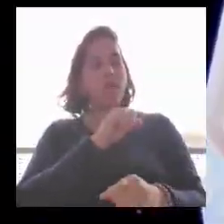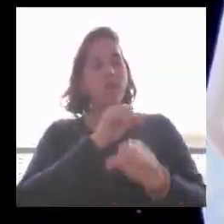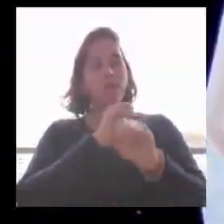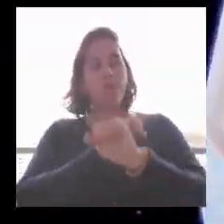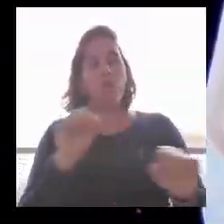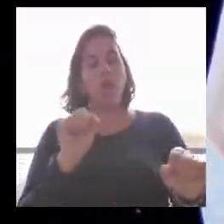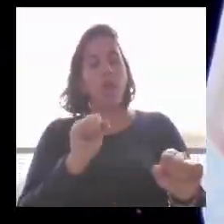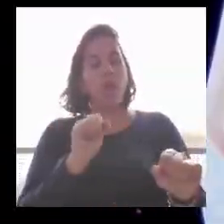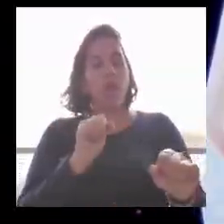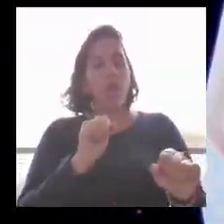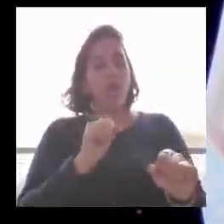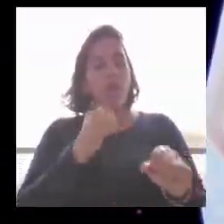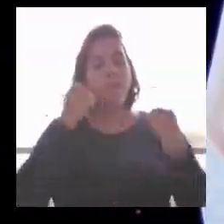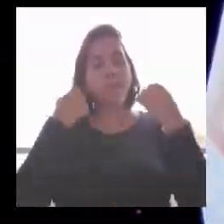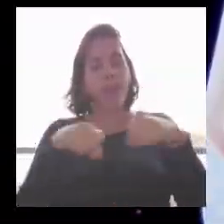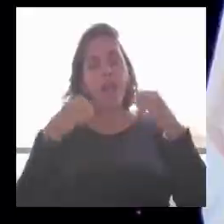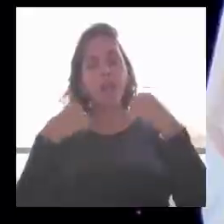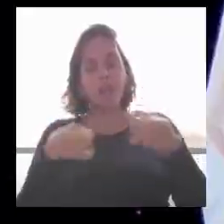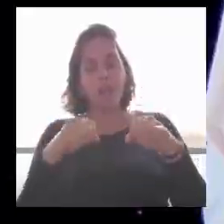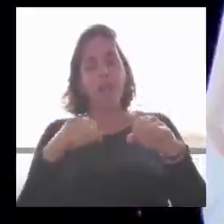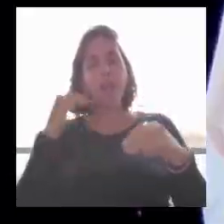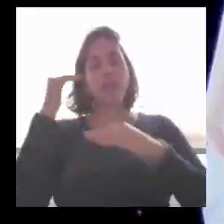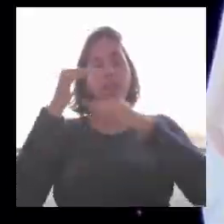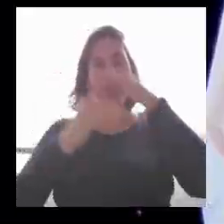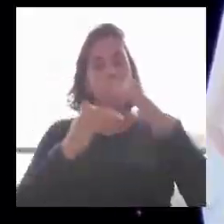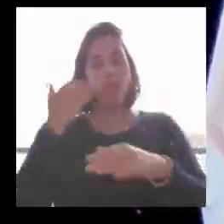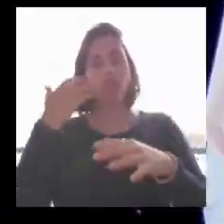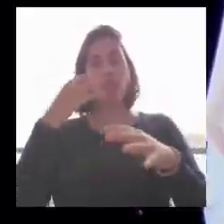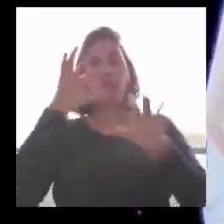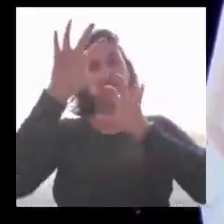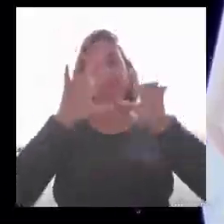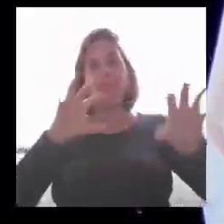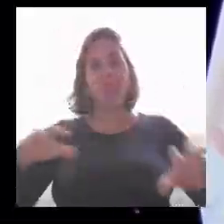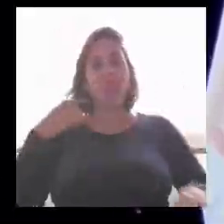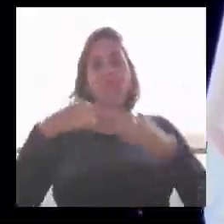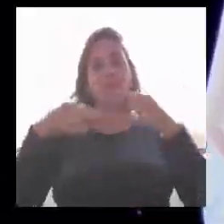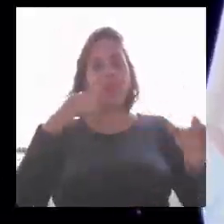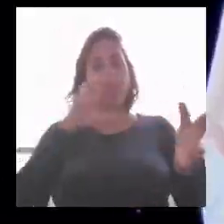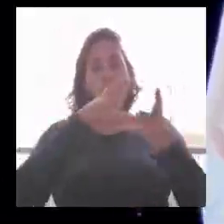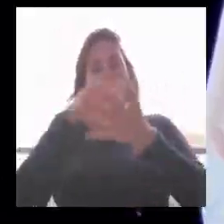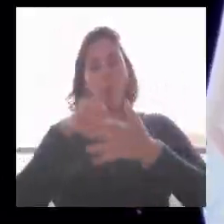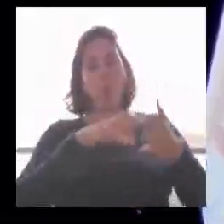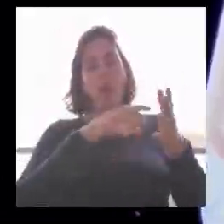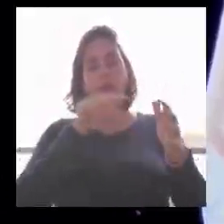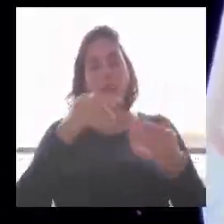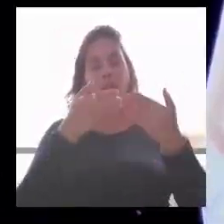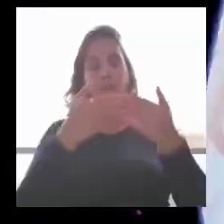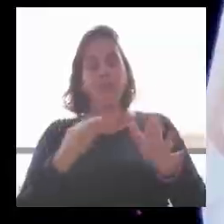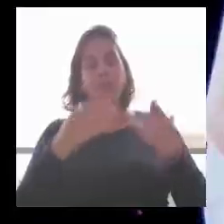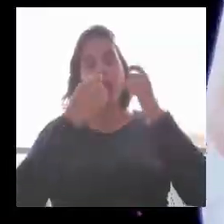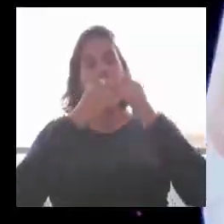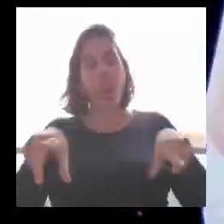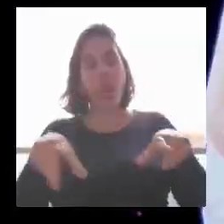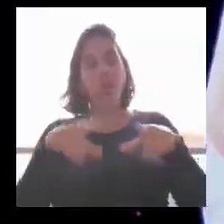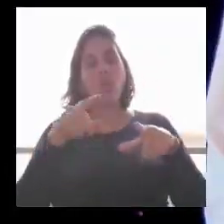diacronías y de desarrollos geográficos en lugares diferentes, y ahí empiezan, ahí están las diferencias de la lengua y los puntos